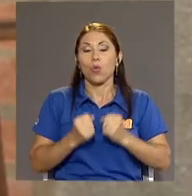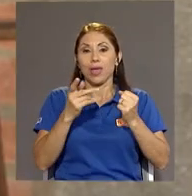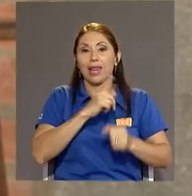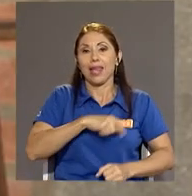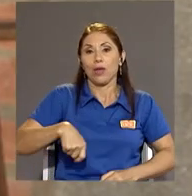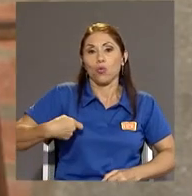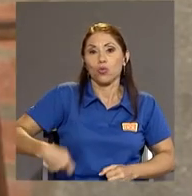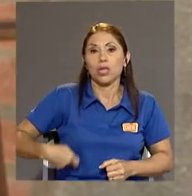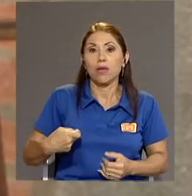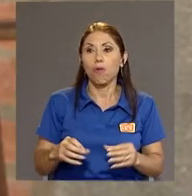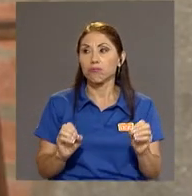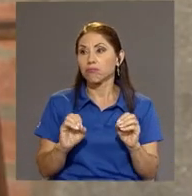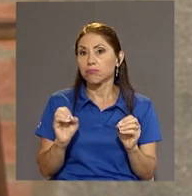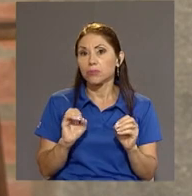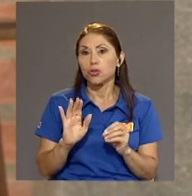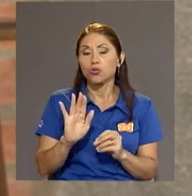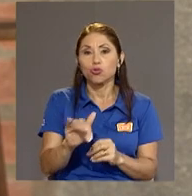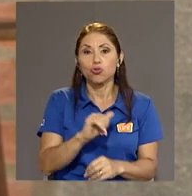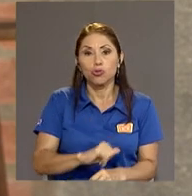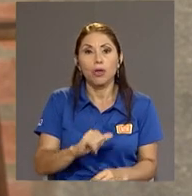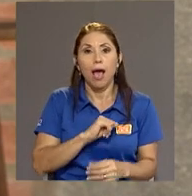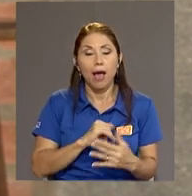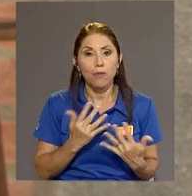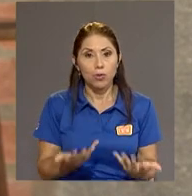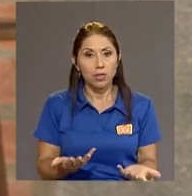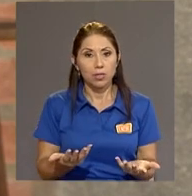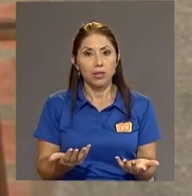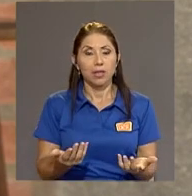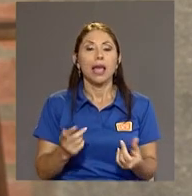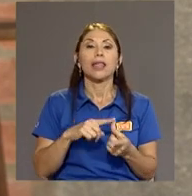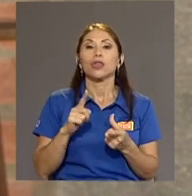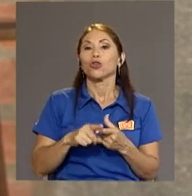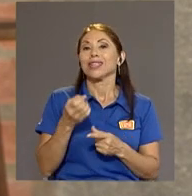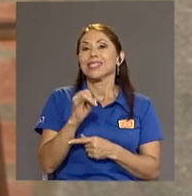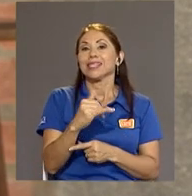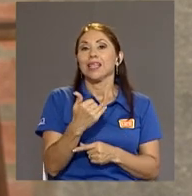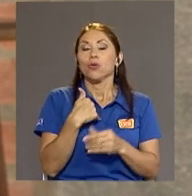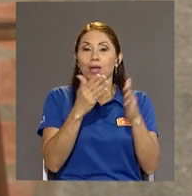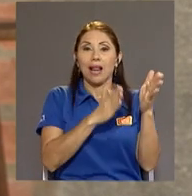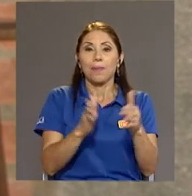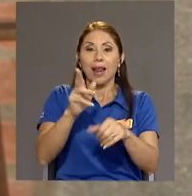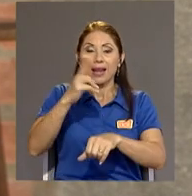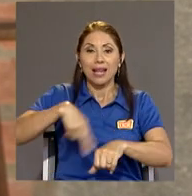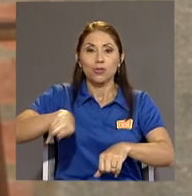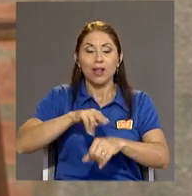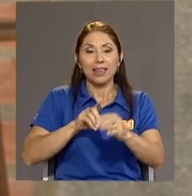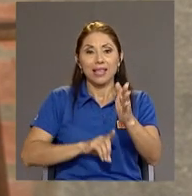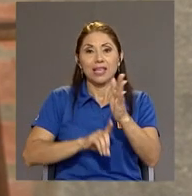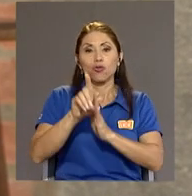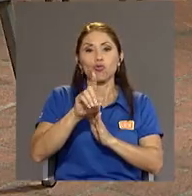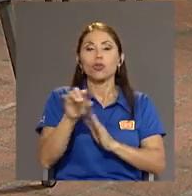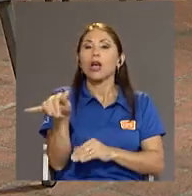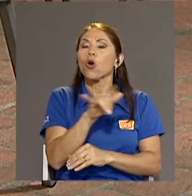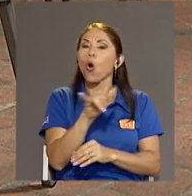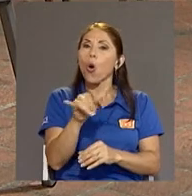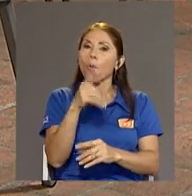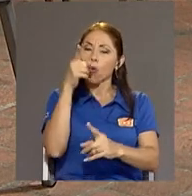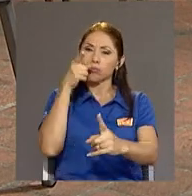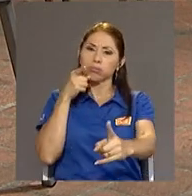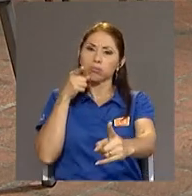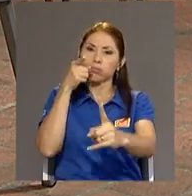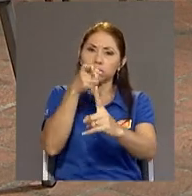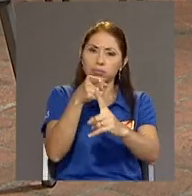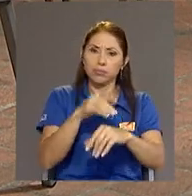abrogado de todas sus facultades que ya de por sí le corresponden. Entonces, si se tuviera el Plan Nacional de Desarrollo como ese gran eje, esa gran carta de navegación,